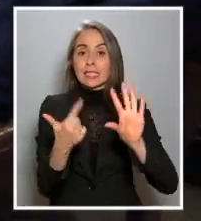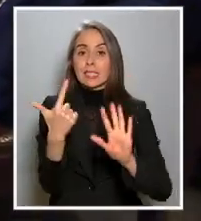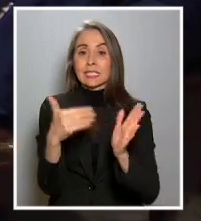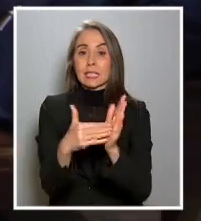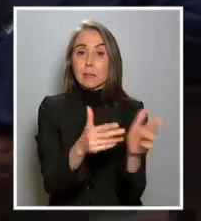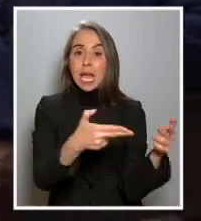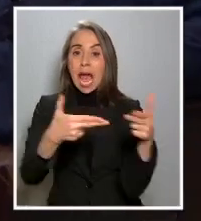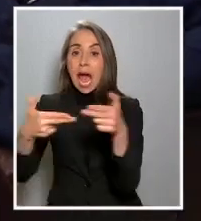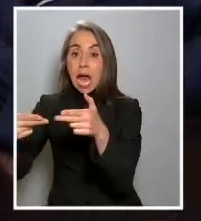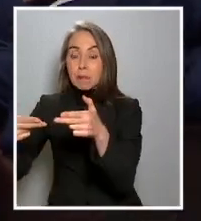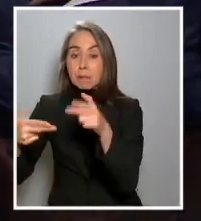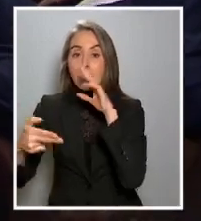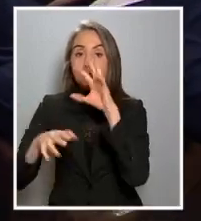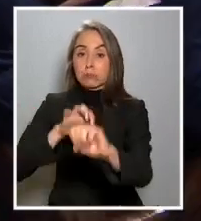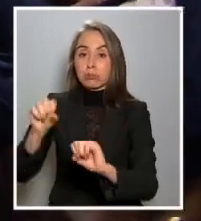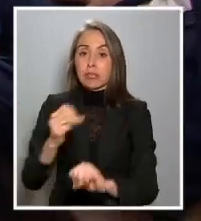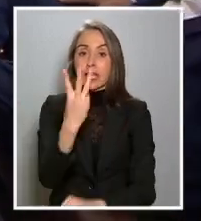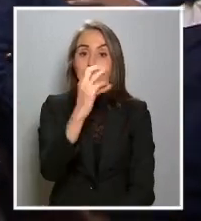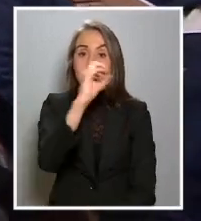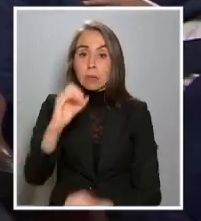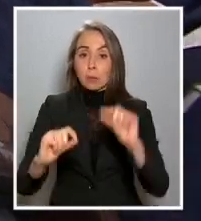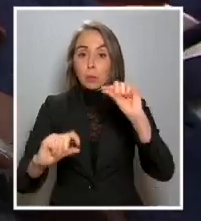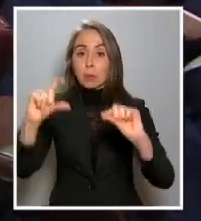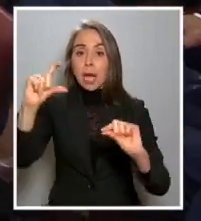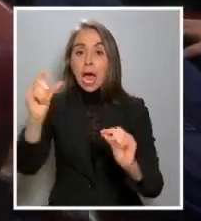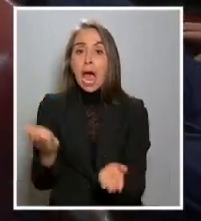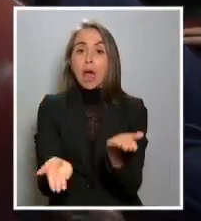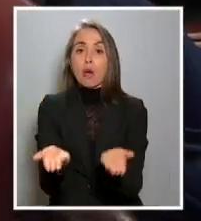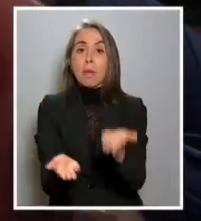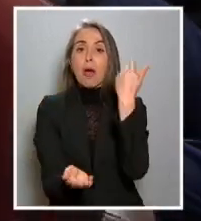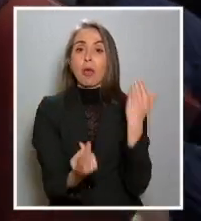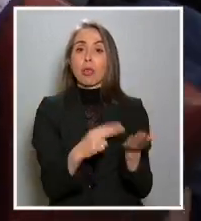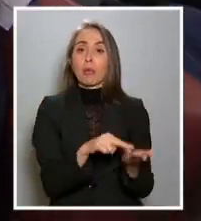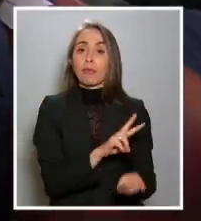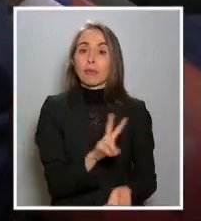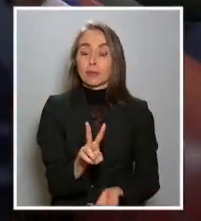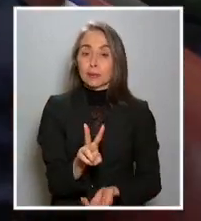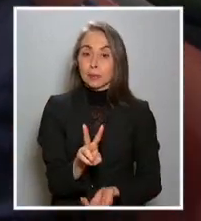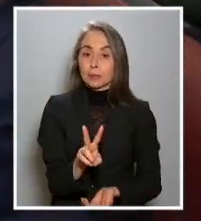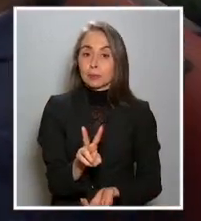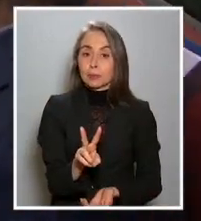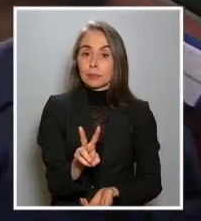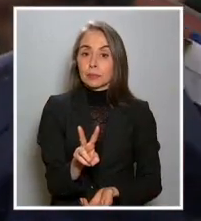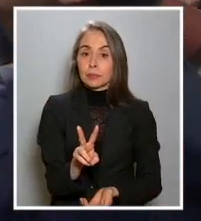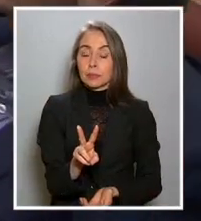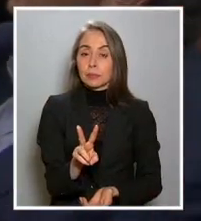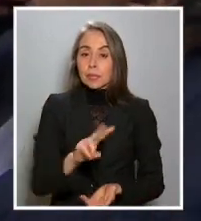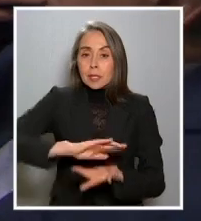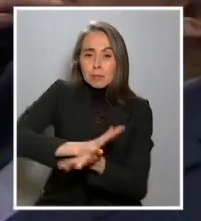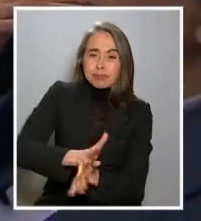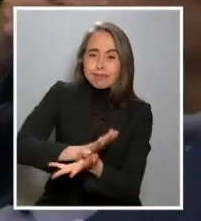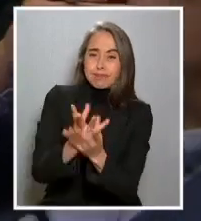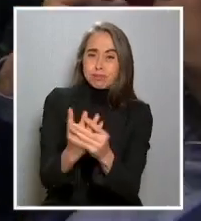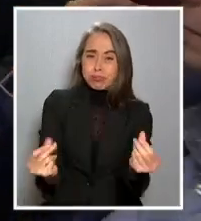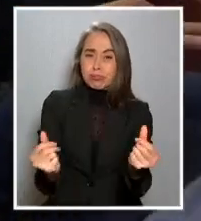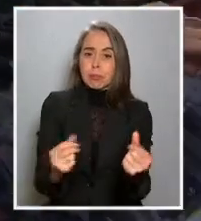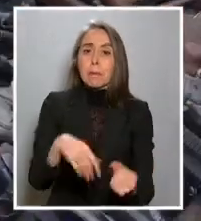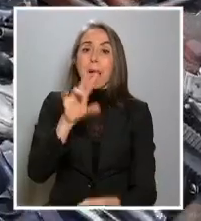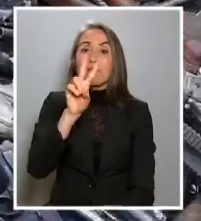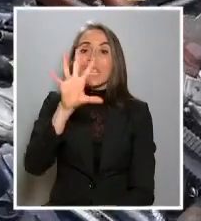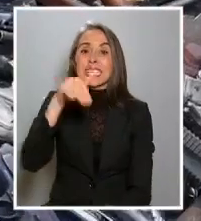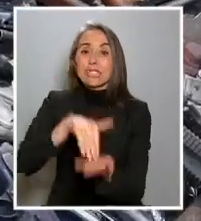67.000 armas, un 30% más que en 2022. Y trituramos más de